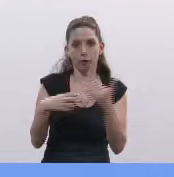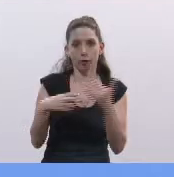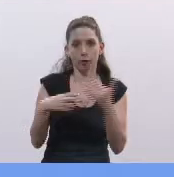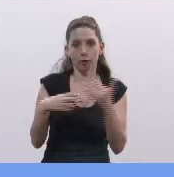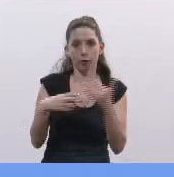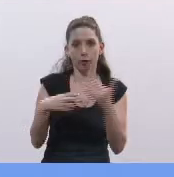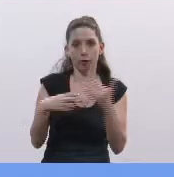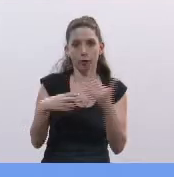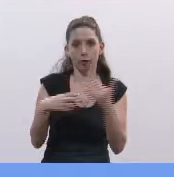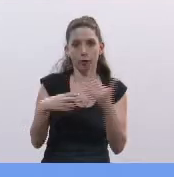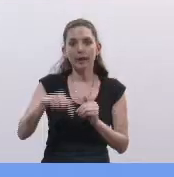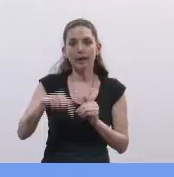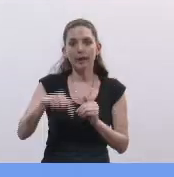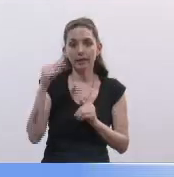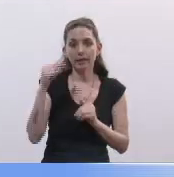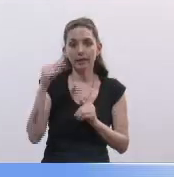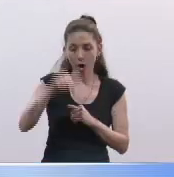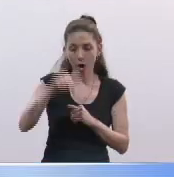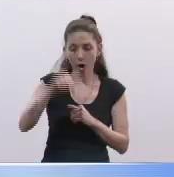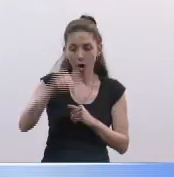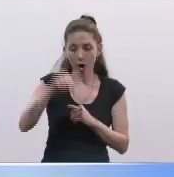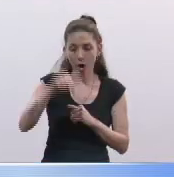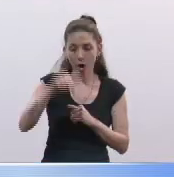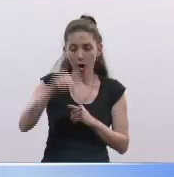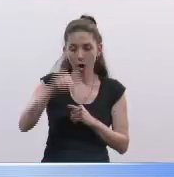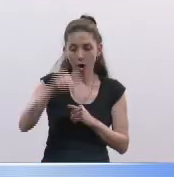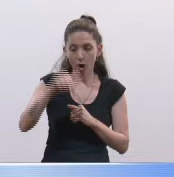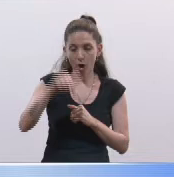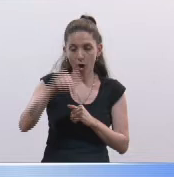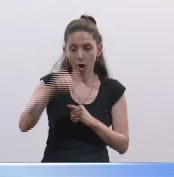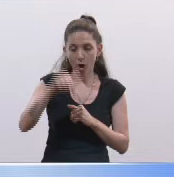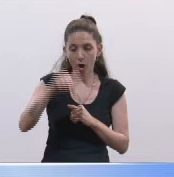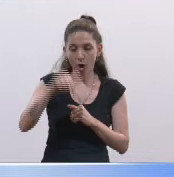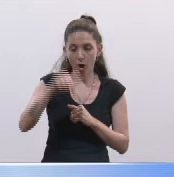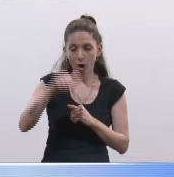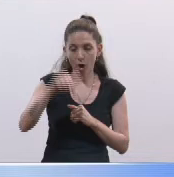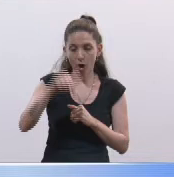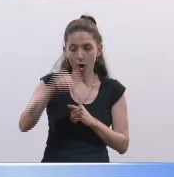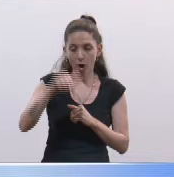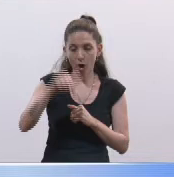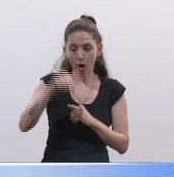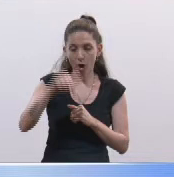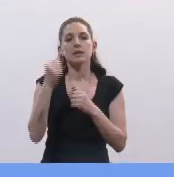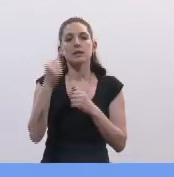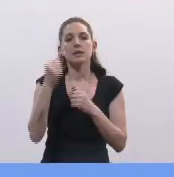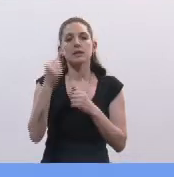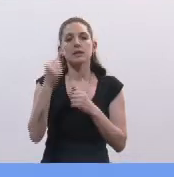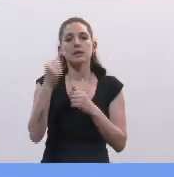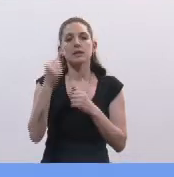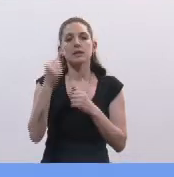Responsable en el día de la fecha, todos, todas, fiscales, fundamentalmente